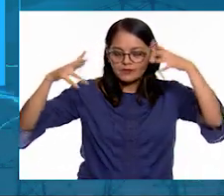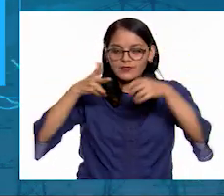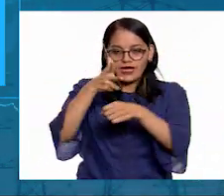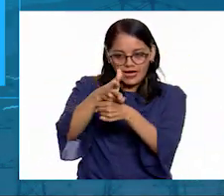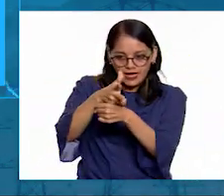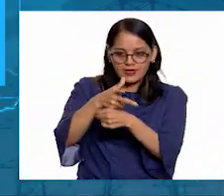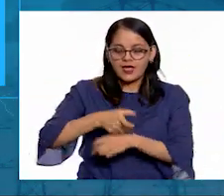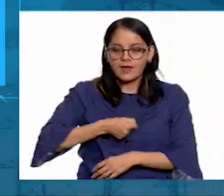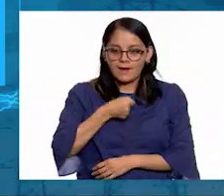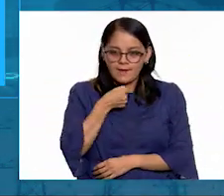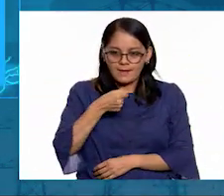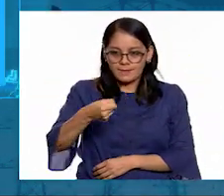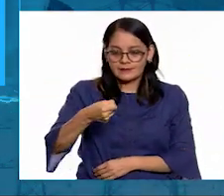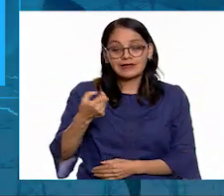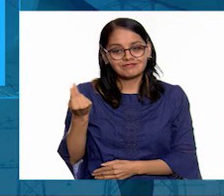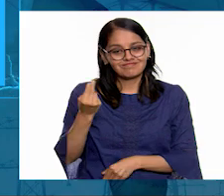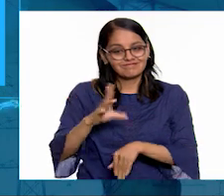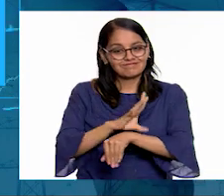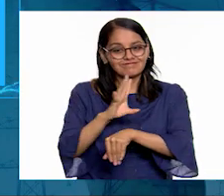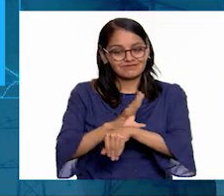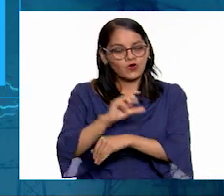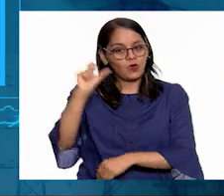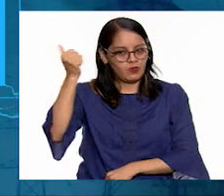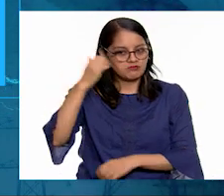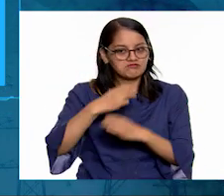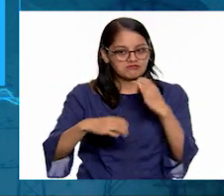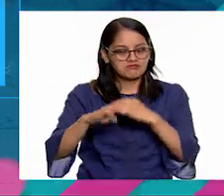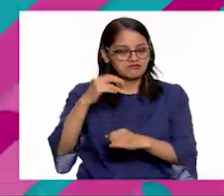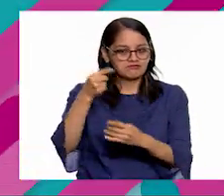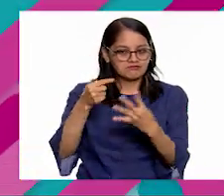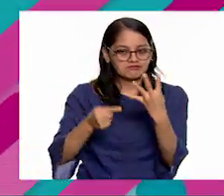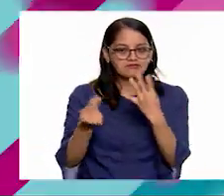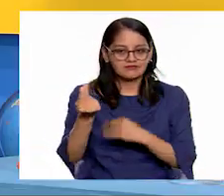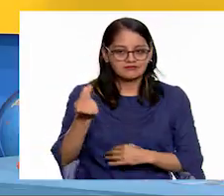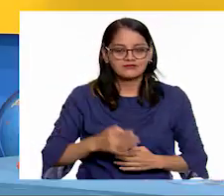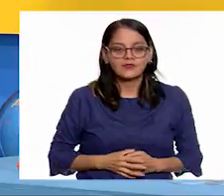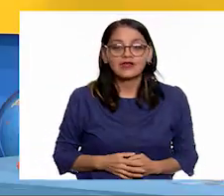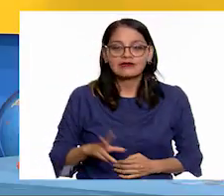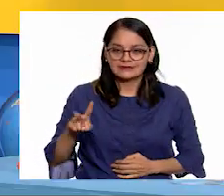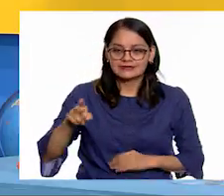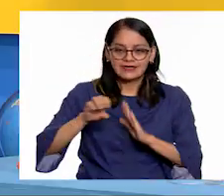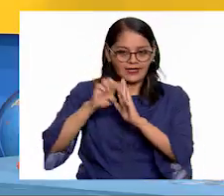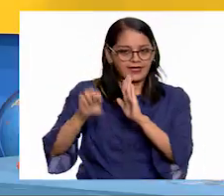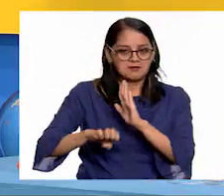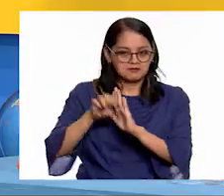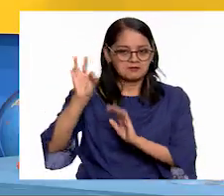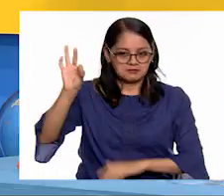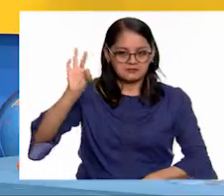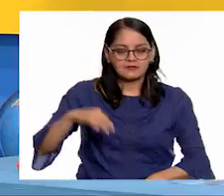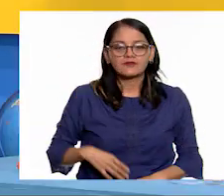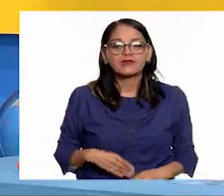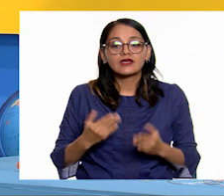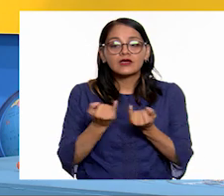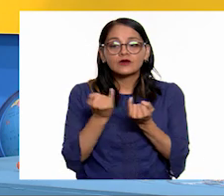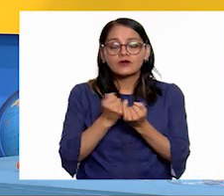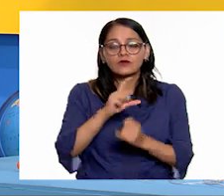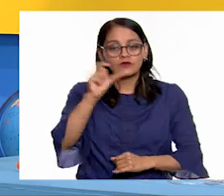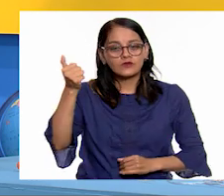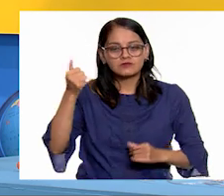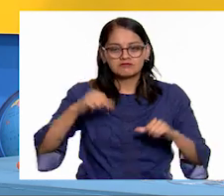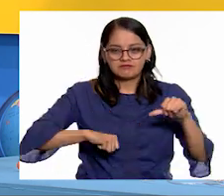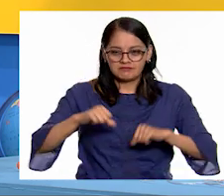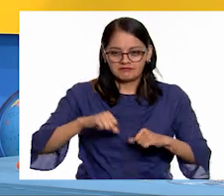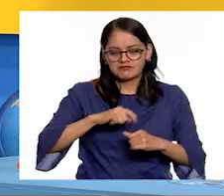el micrófono, y, entre otros aparatos que se utilizan. Muy buenos ejemplos. También se verían afectadas muchas de